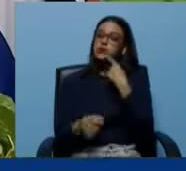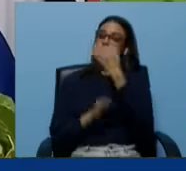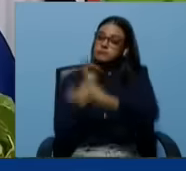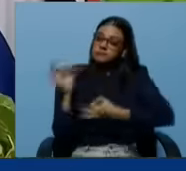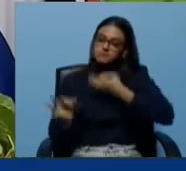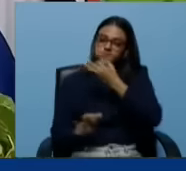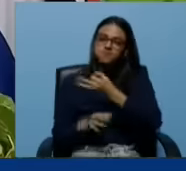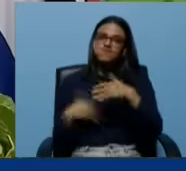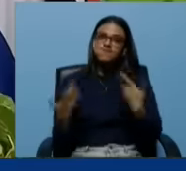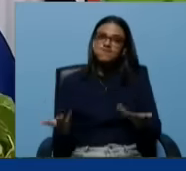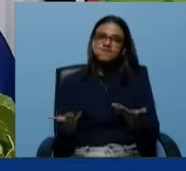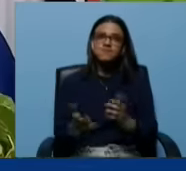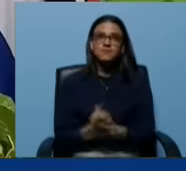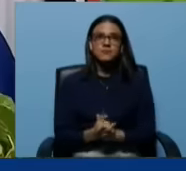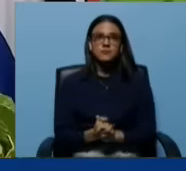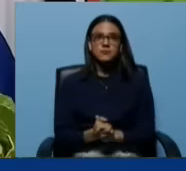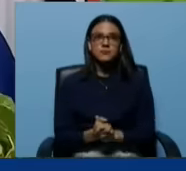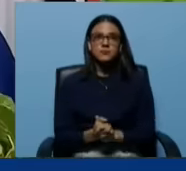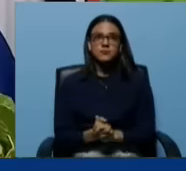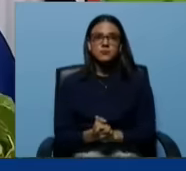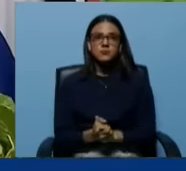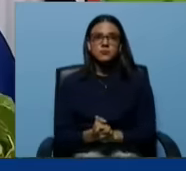que